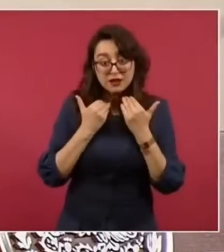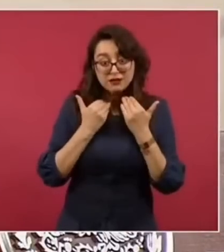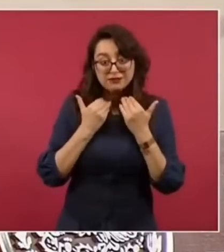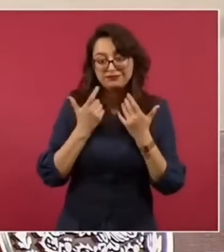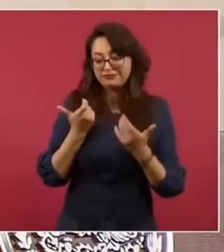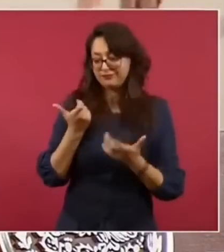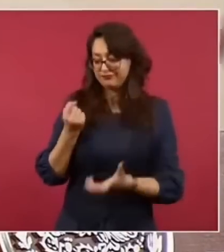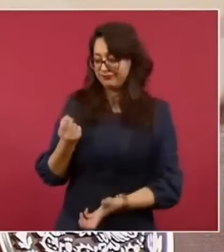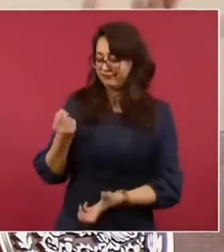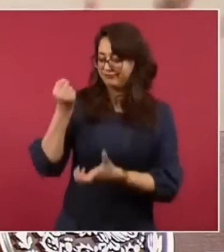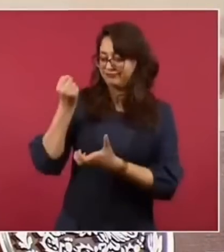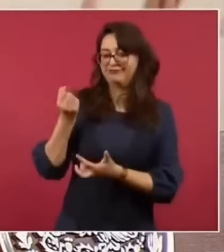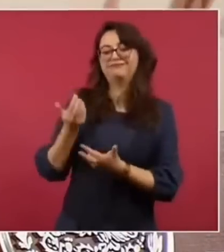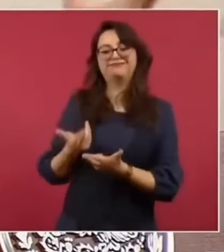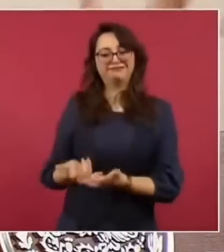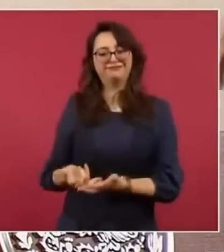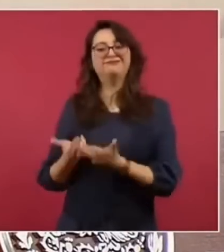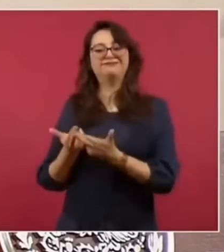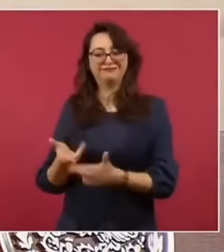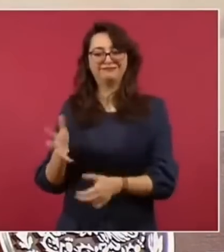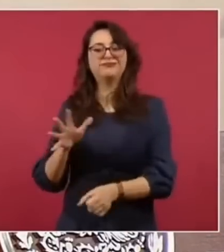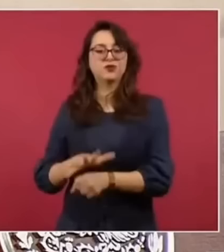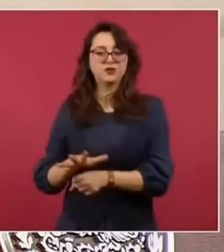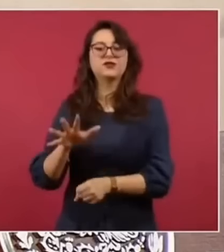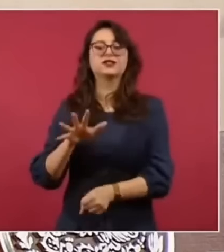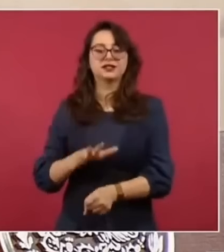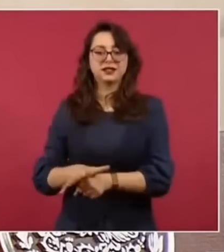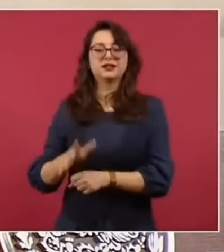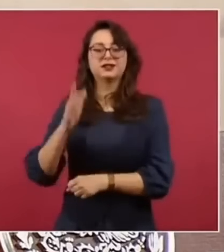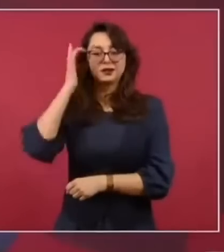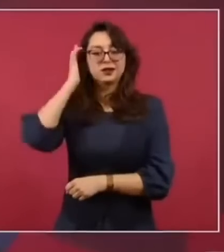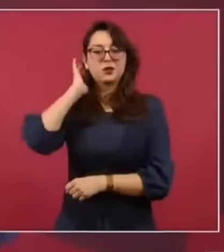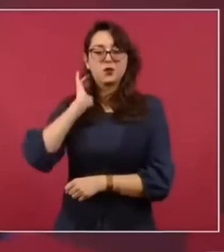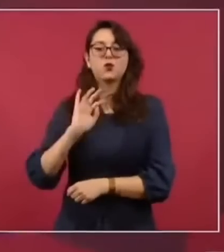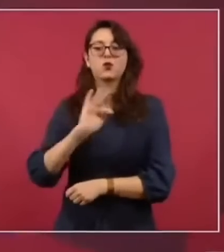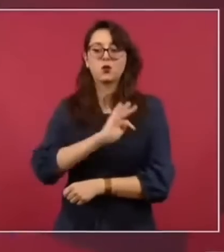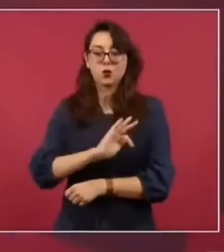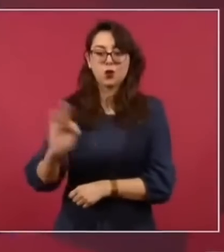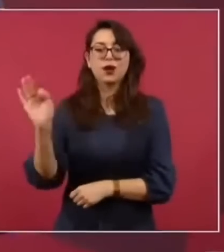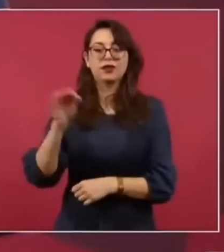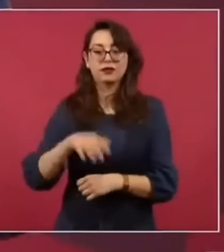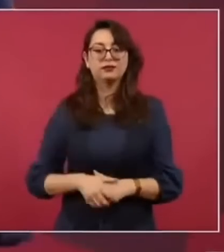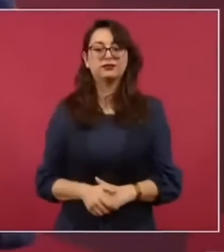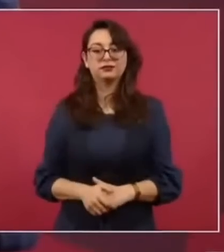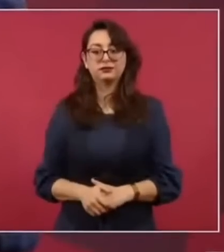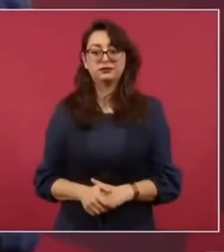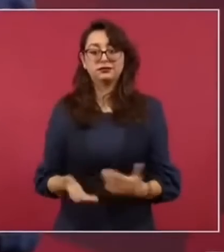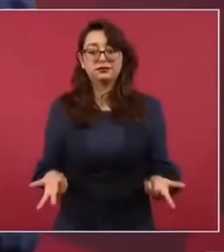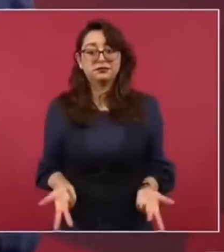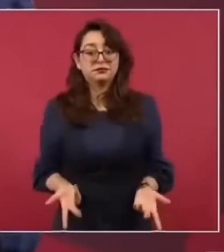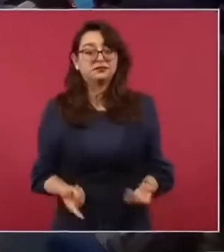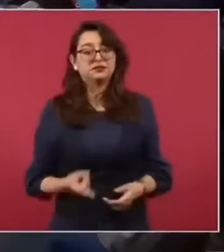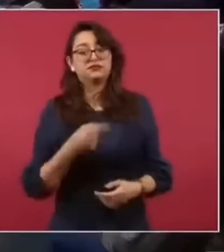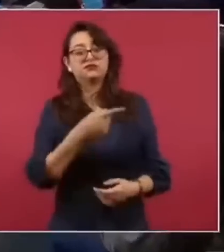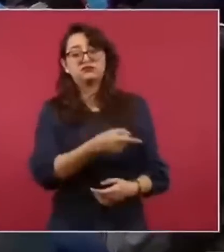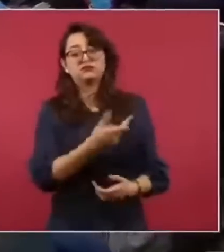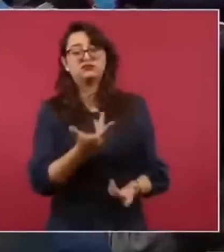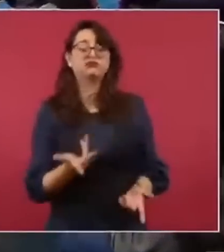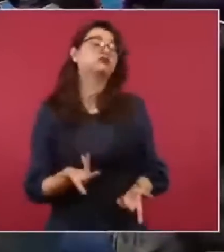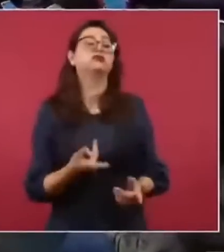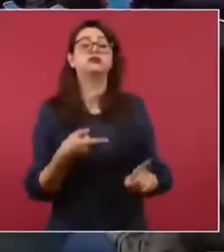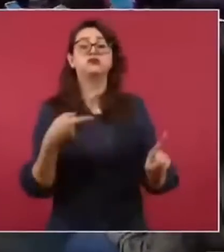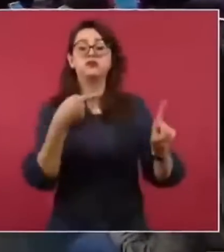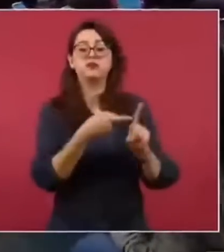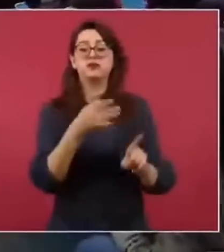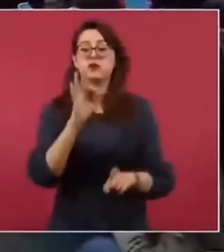el presupuesto alcanza, rinde. Entonces, cuando escuchamos al